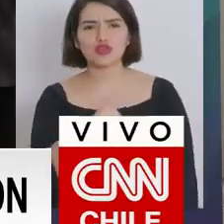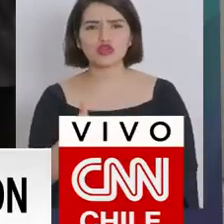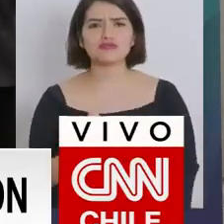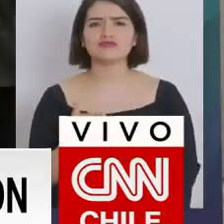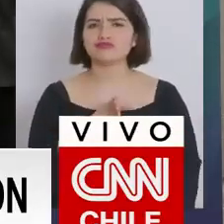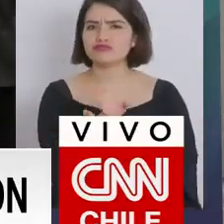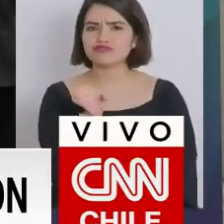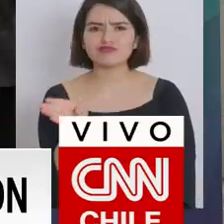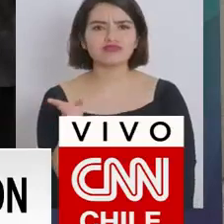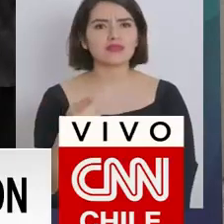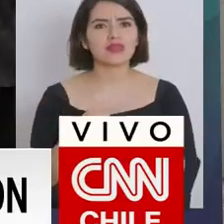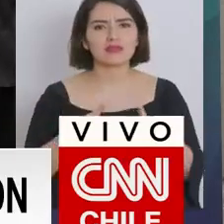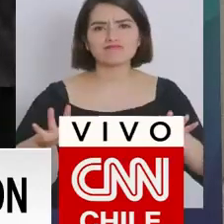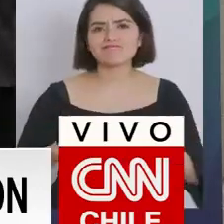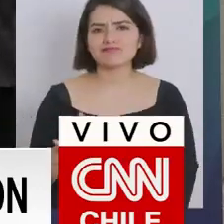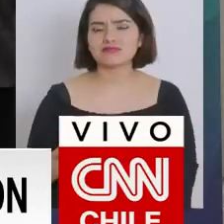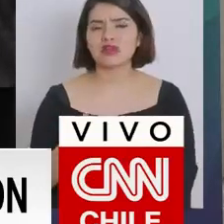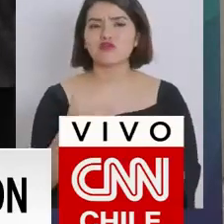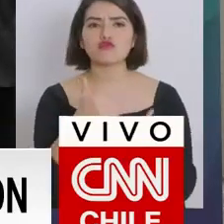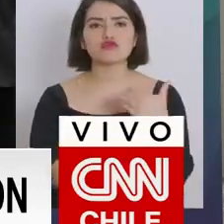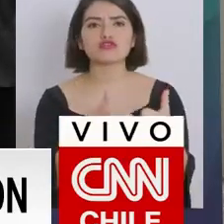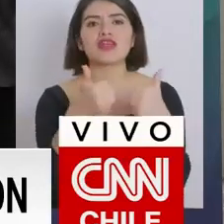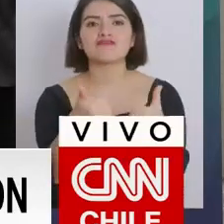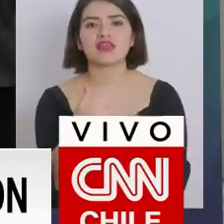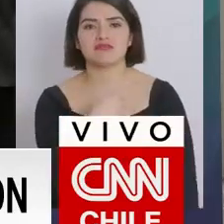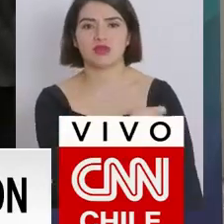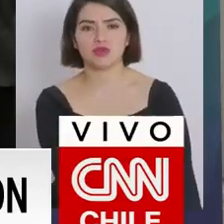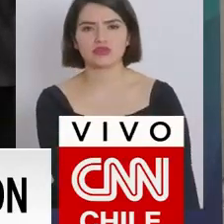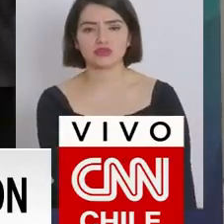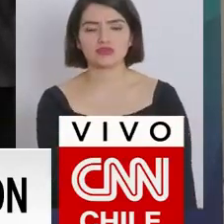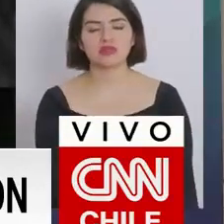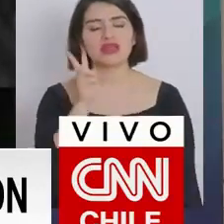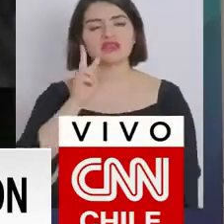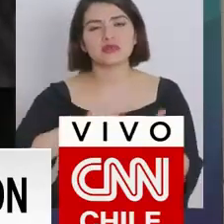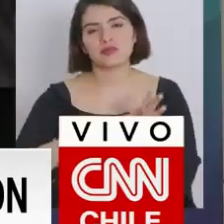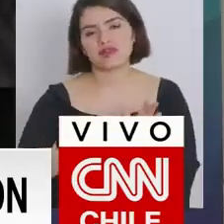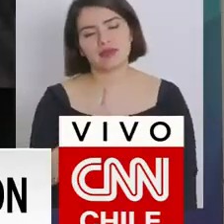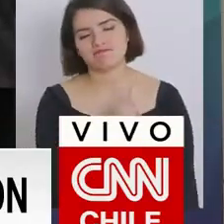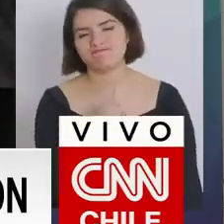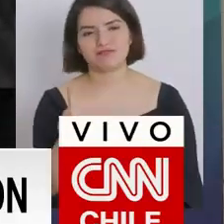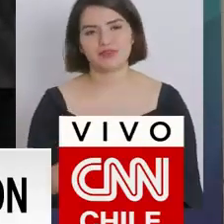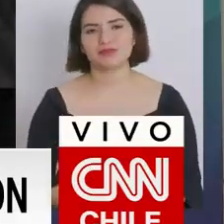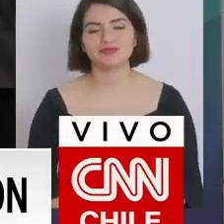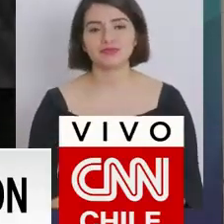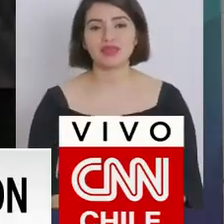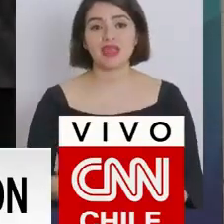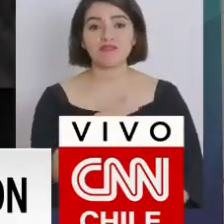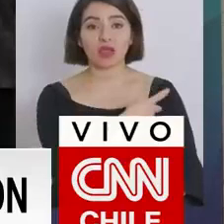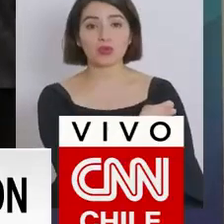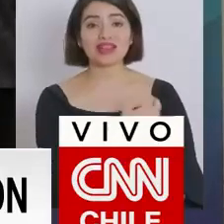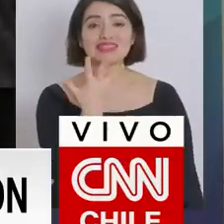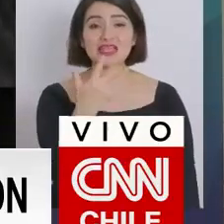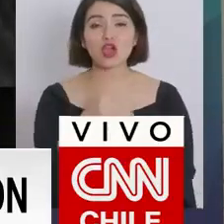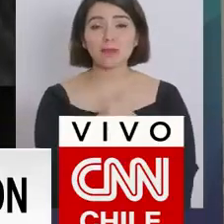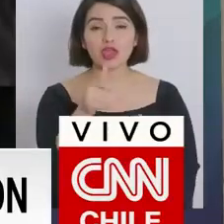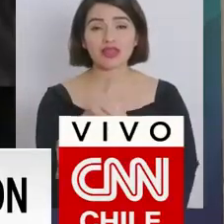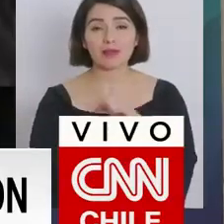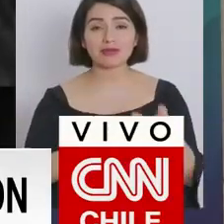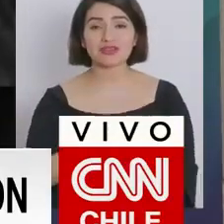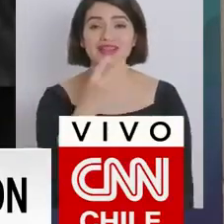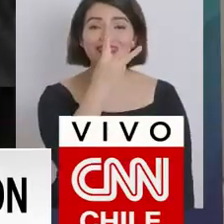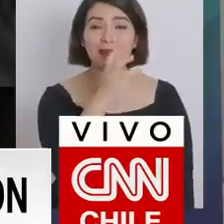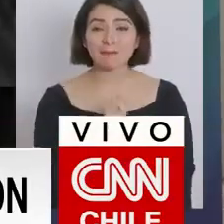bien. Pero por supuesto que no va a estar exento de problemas. El poder vacunar a 5 millones de personas en el primer